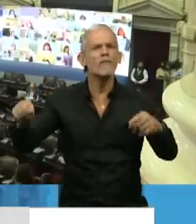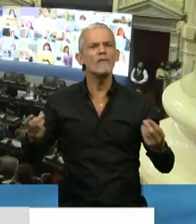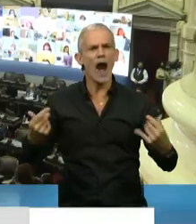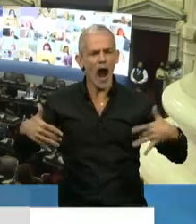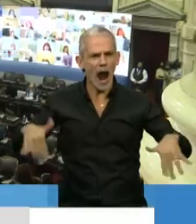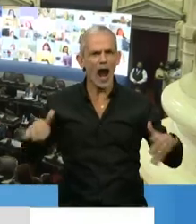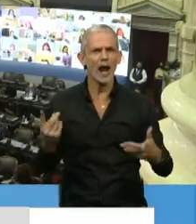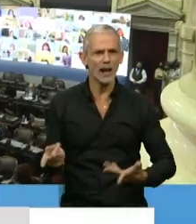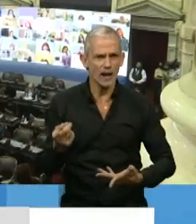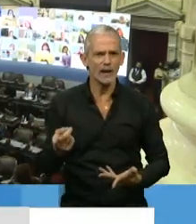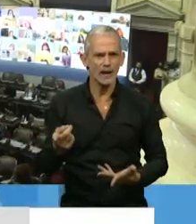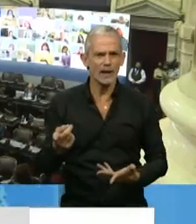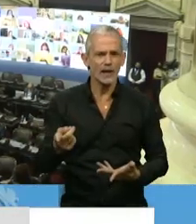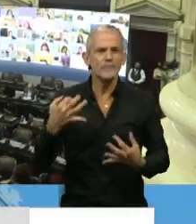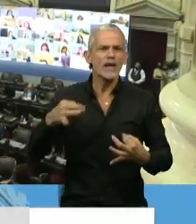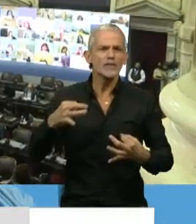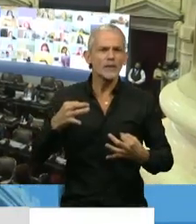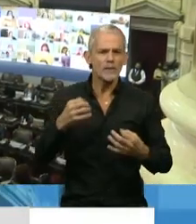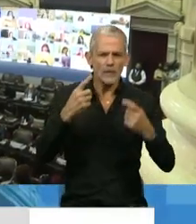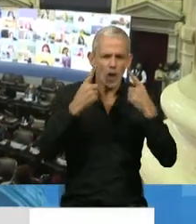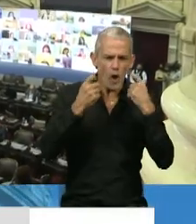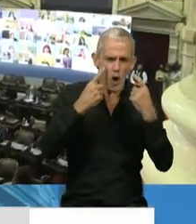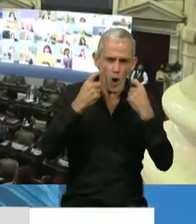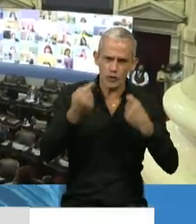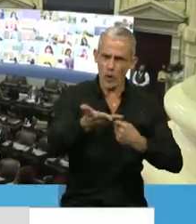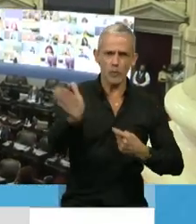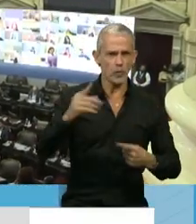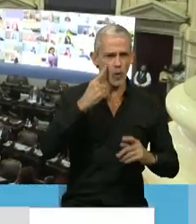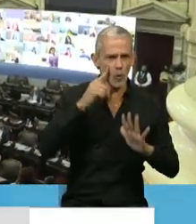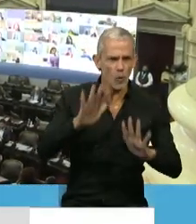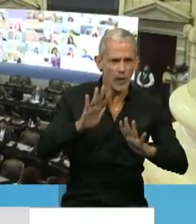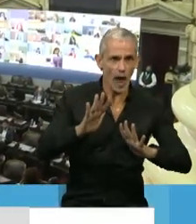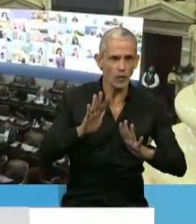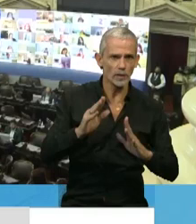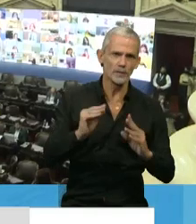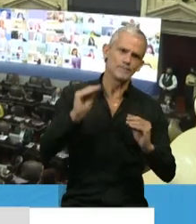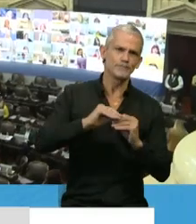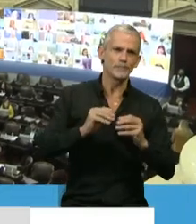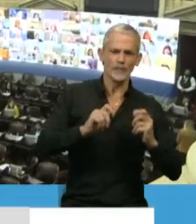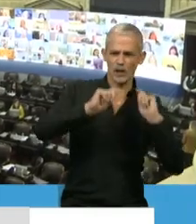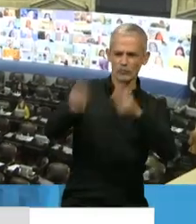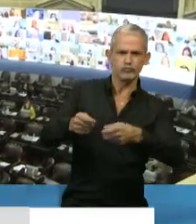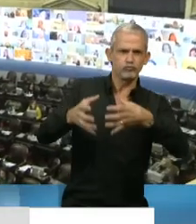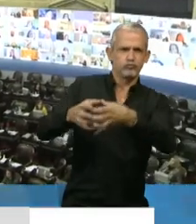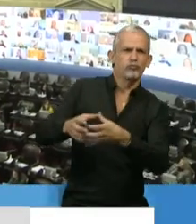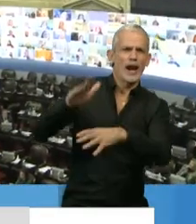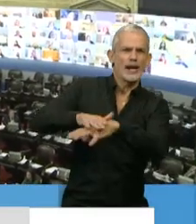ejercer un fuerte y serio control público y de recostarnos en una